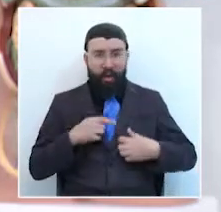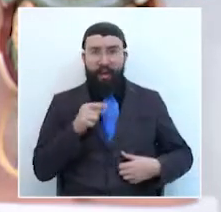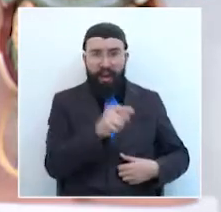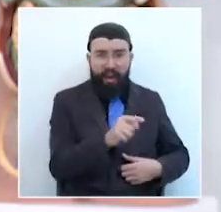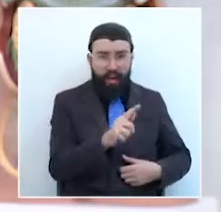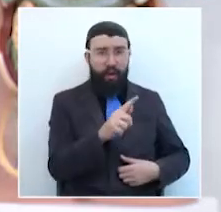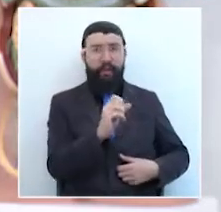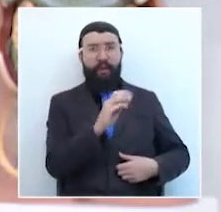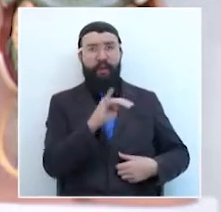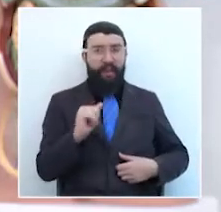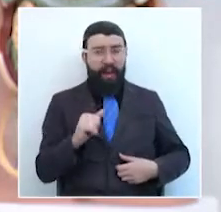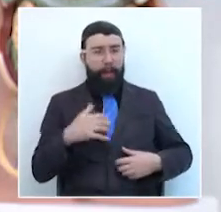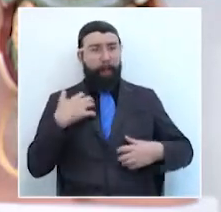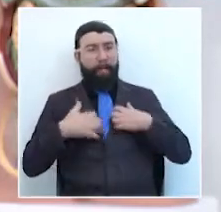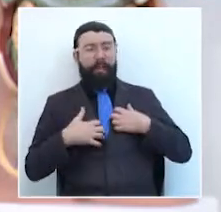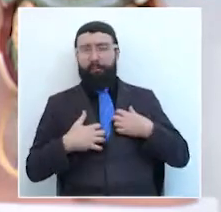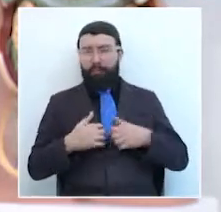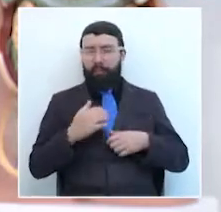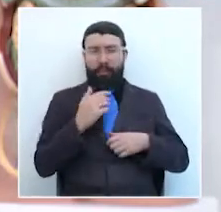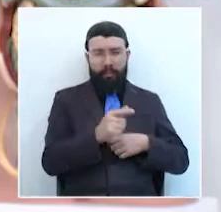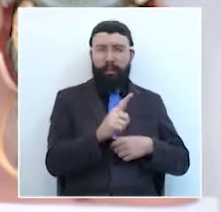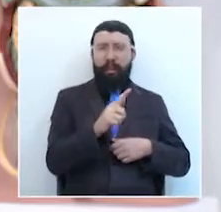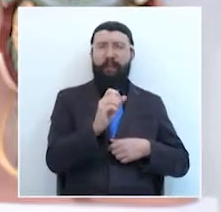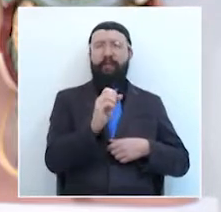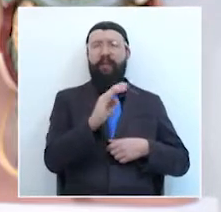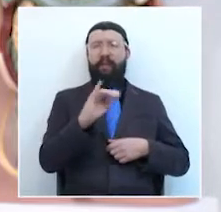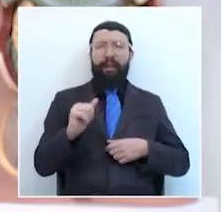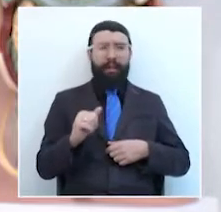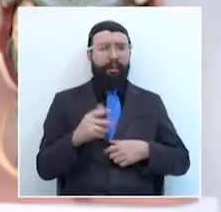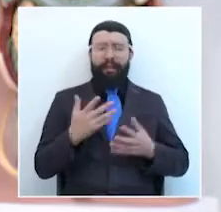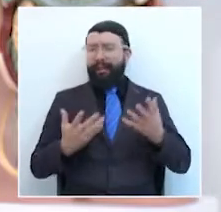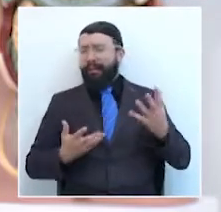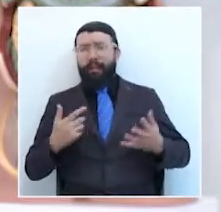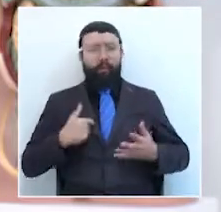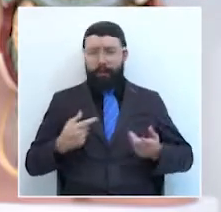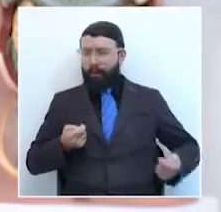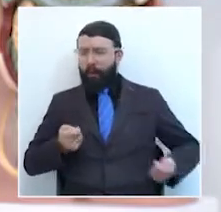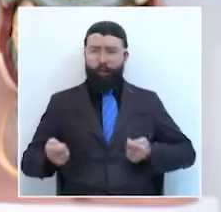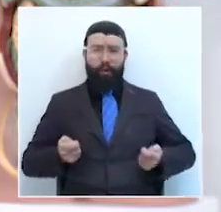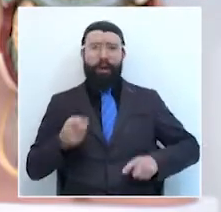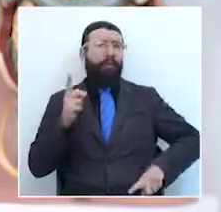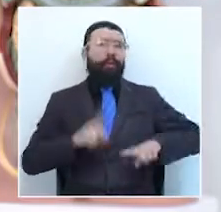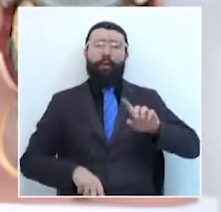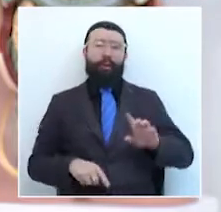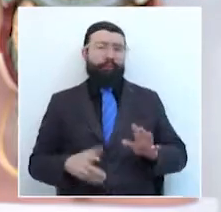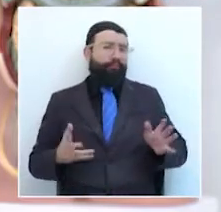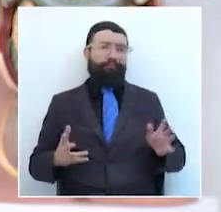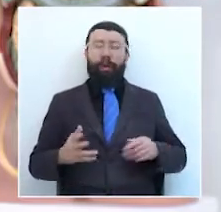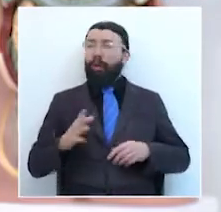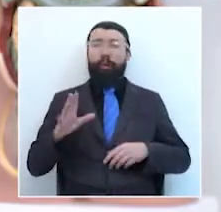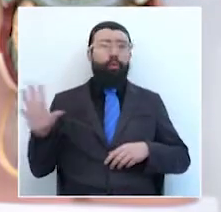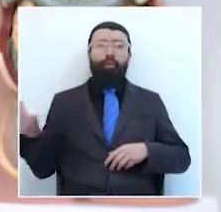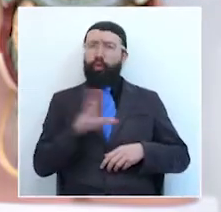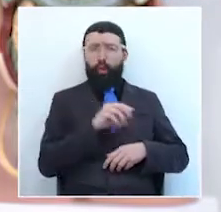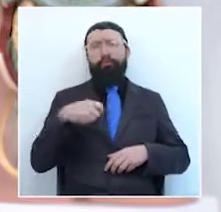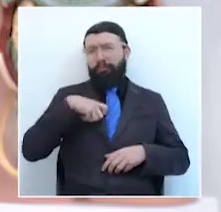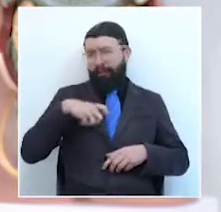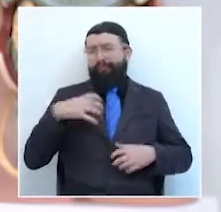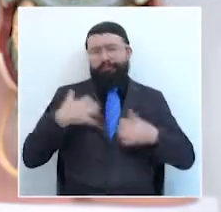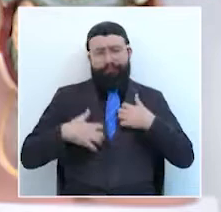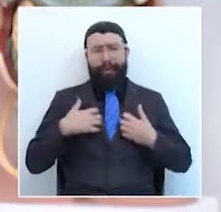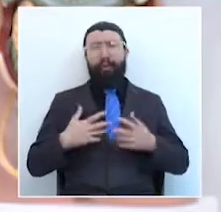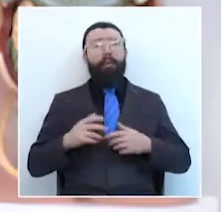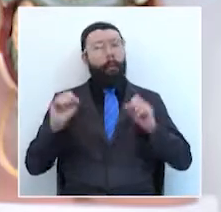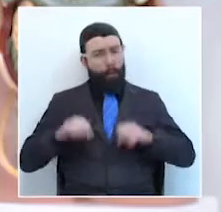la fobia es algo irracional es algo que uno no puede controlar todas las personas tenemos miedos y los miedos son